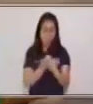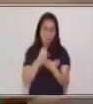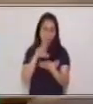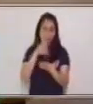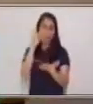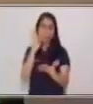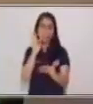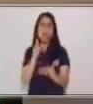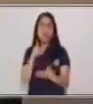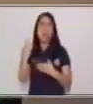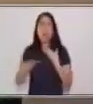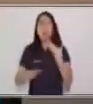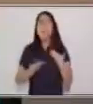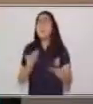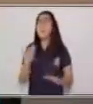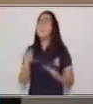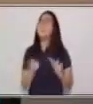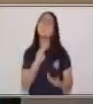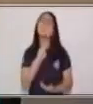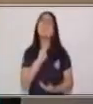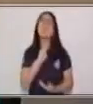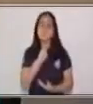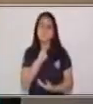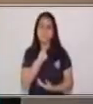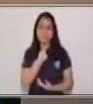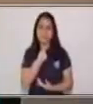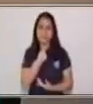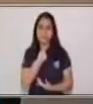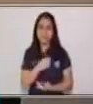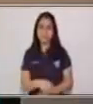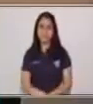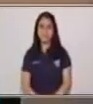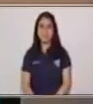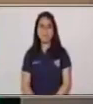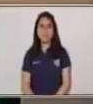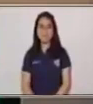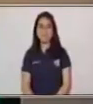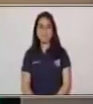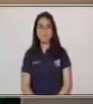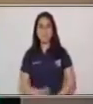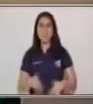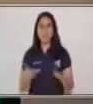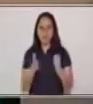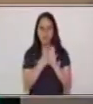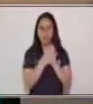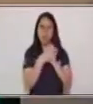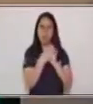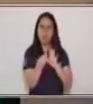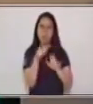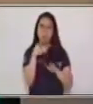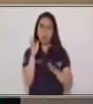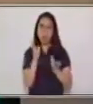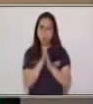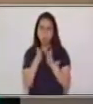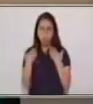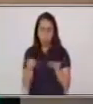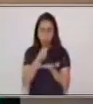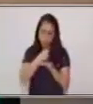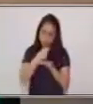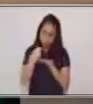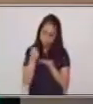¿sí? Y el poema es un fragmento o una parte de toda esta belleza literaria que es la